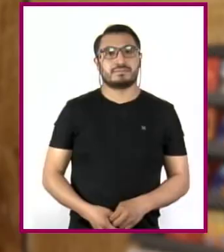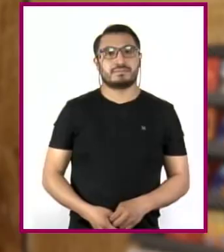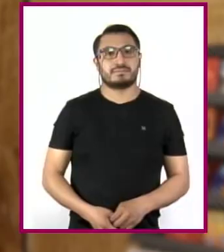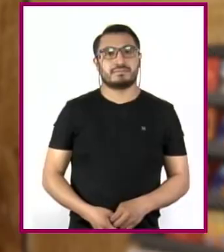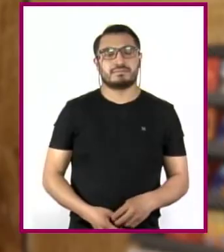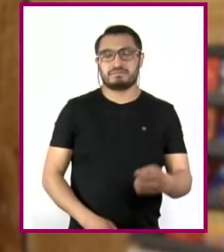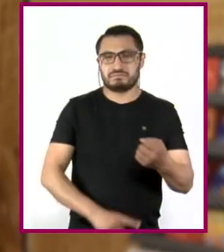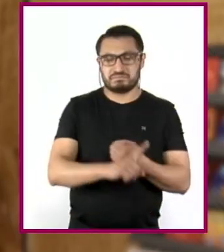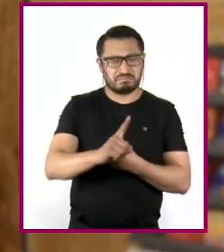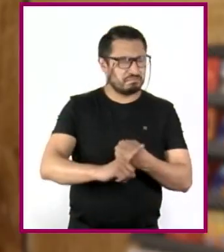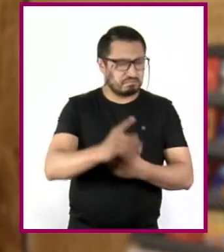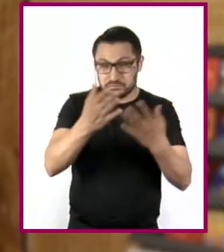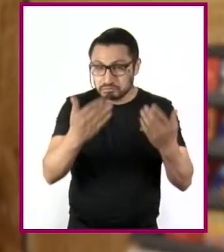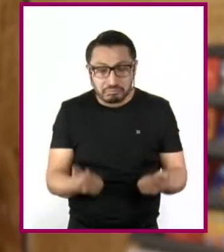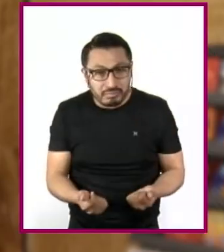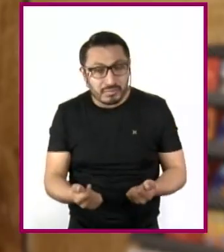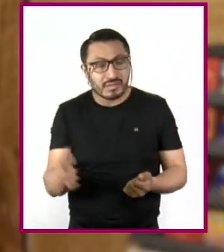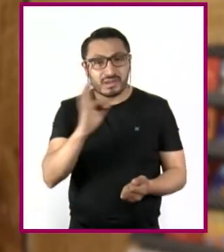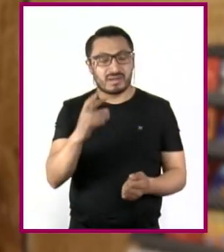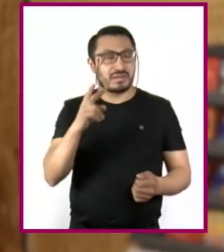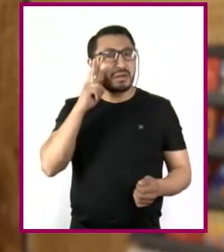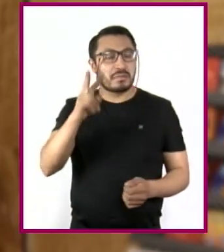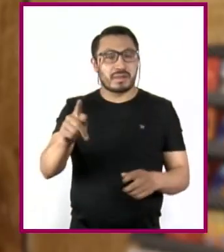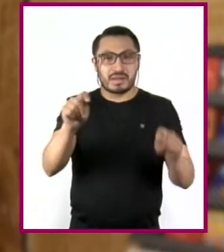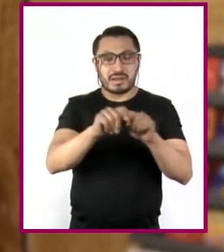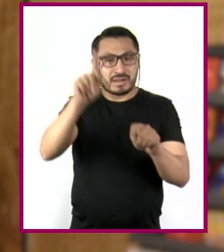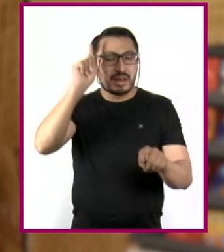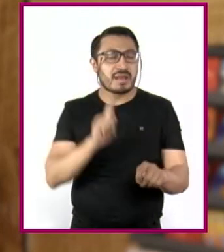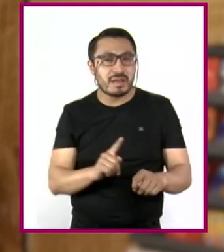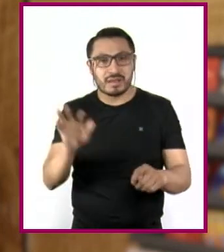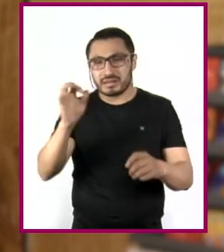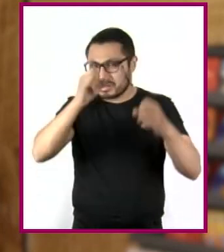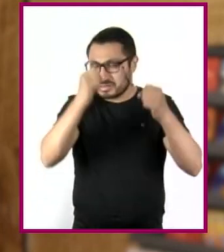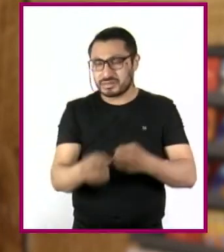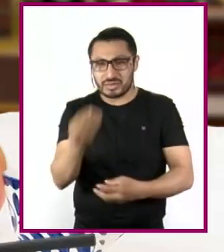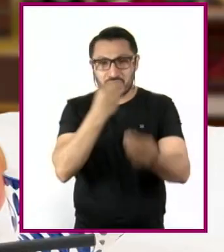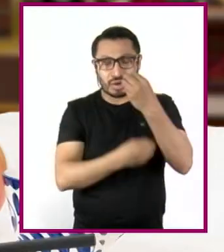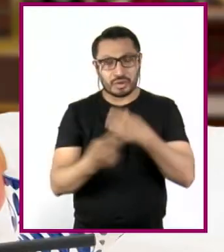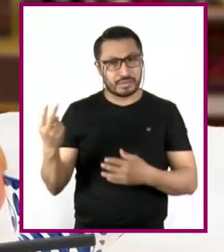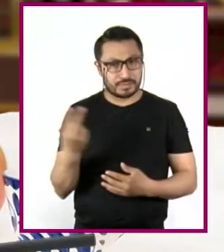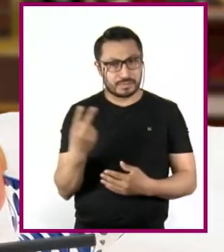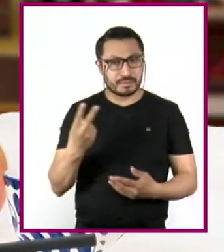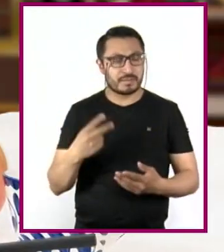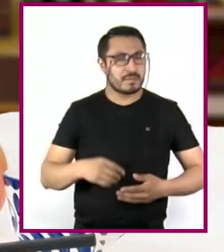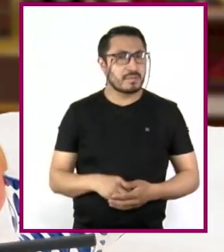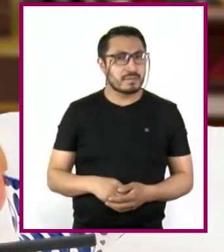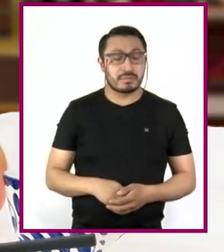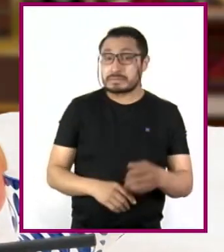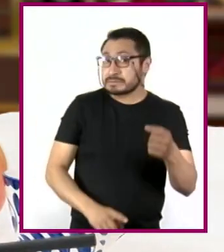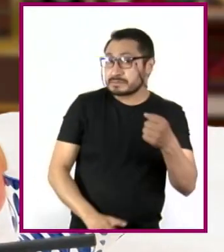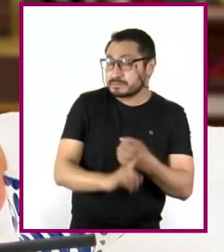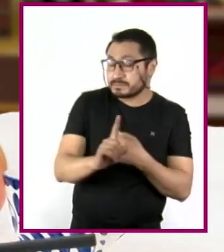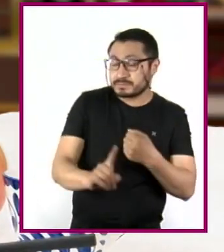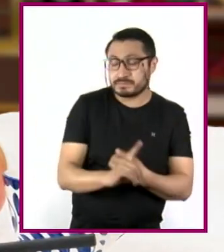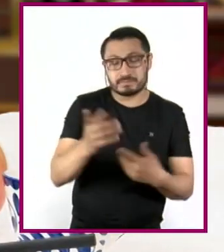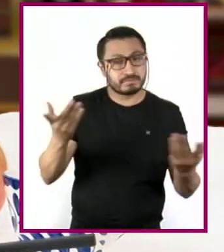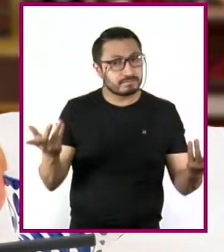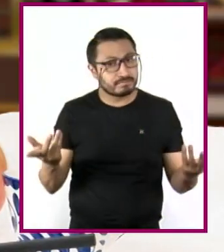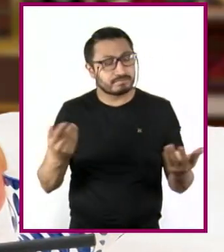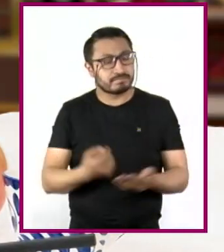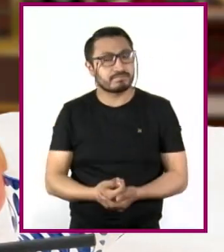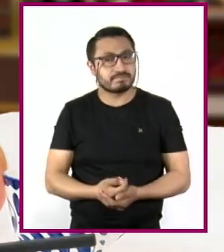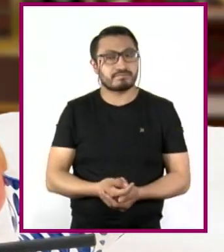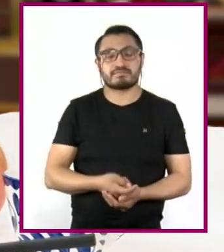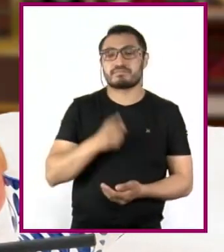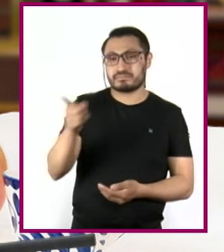el problema. Si vamos a ver a mi tía Irma, seguro tiene comida para los dos. El problema, Emi, es